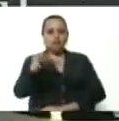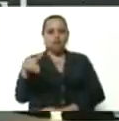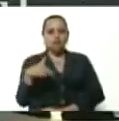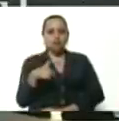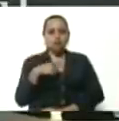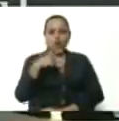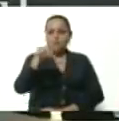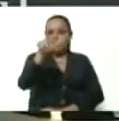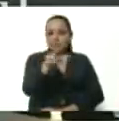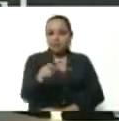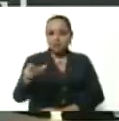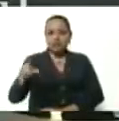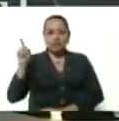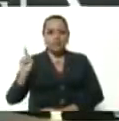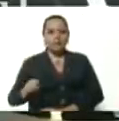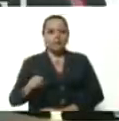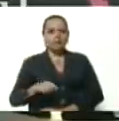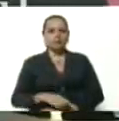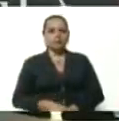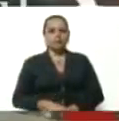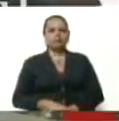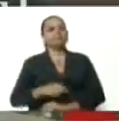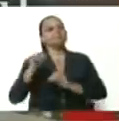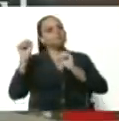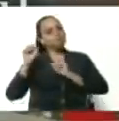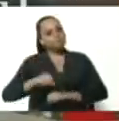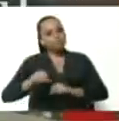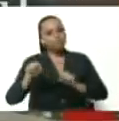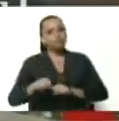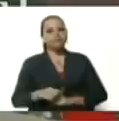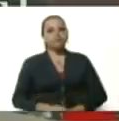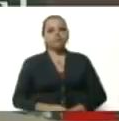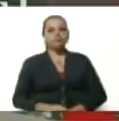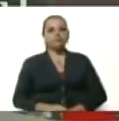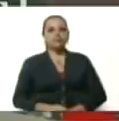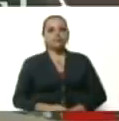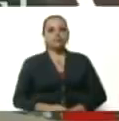también. Es así, correcto.